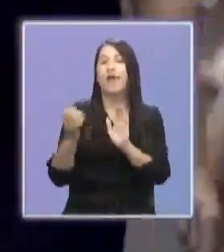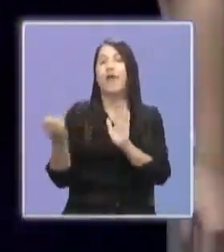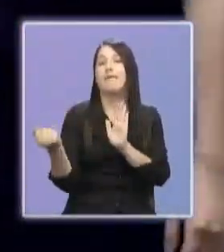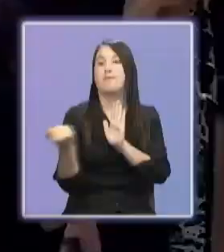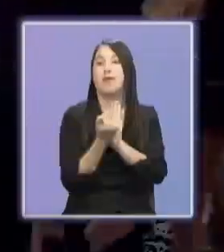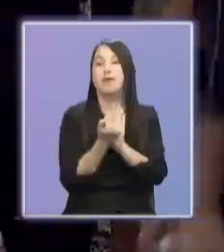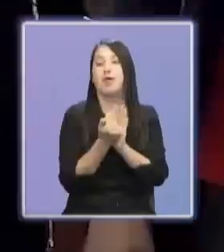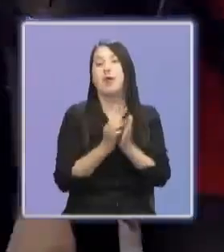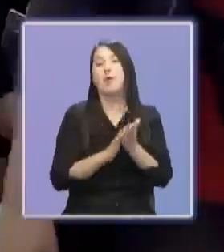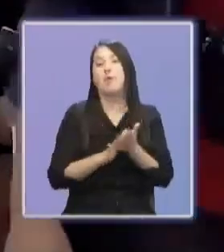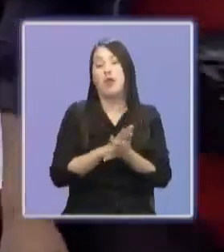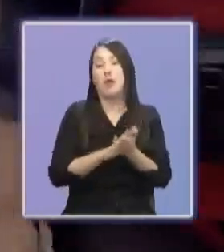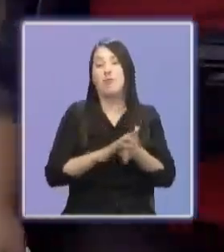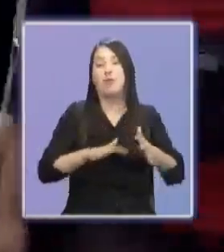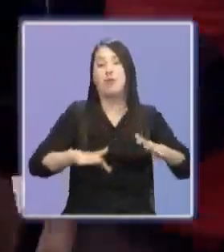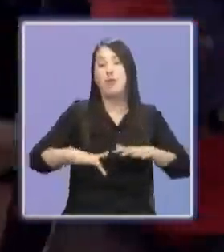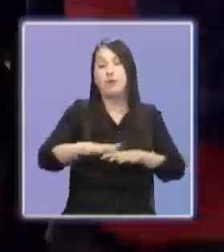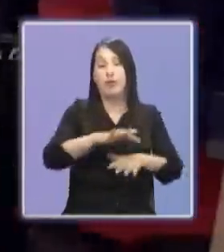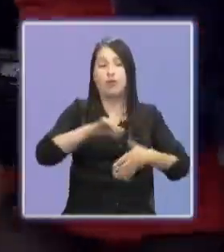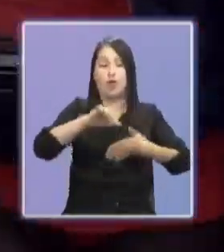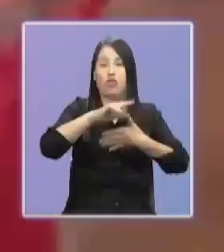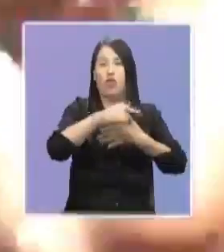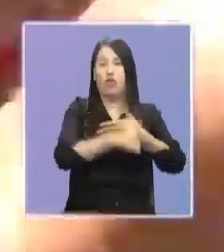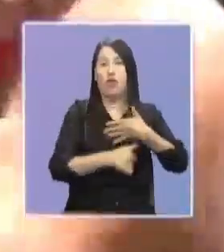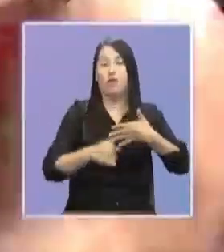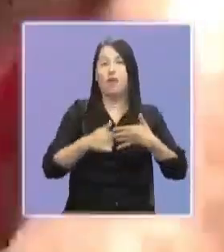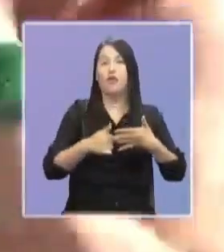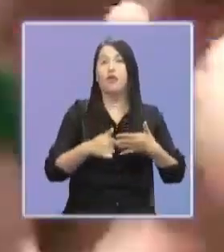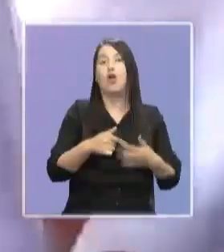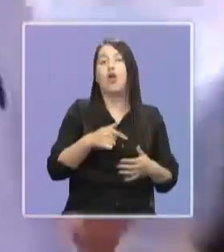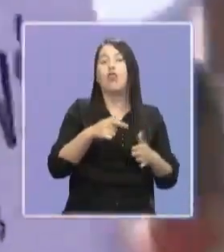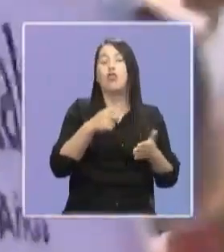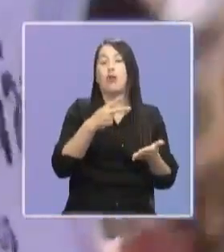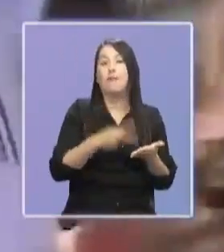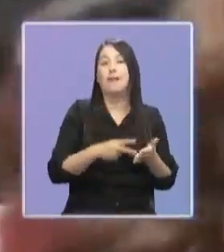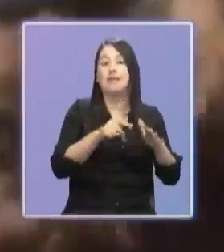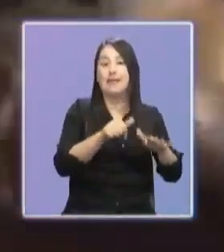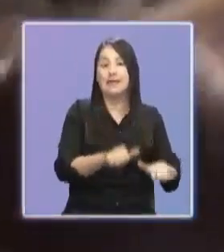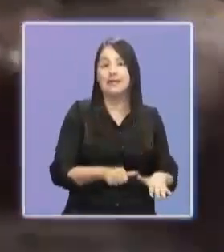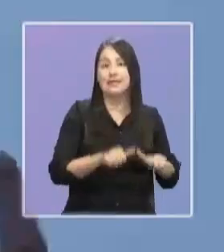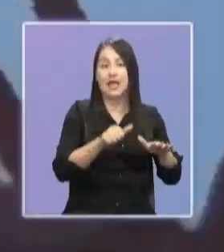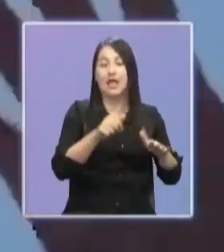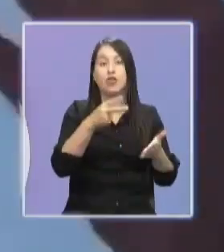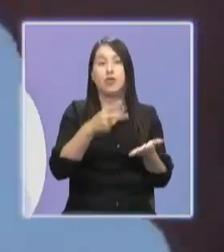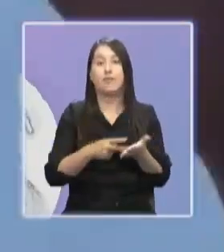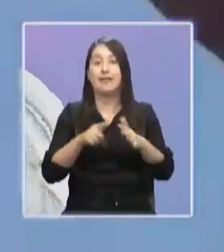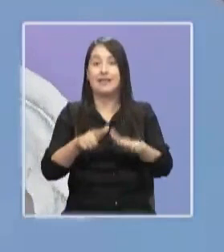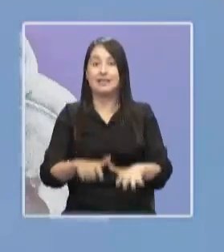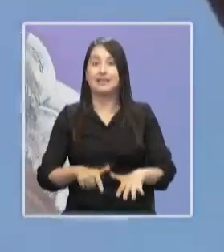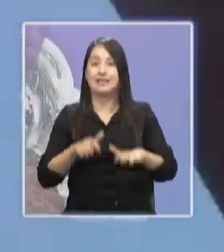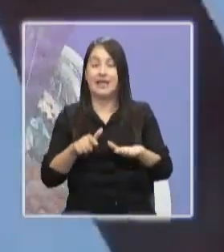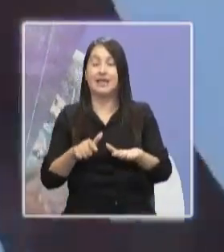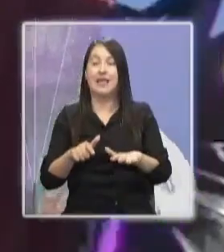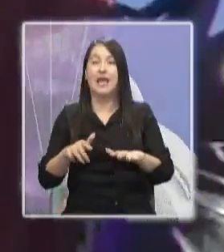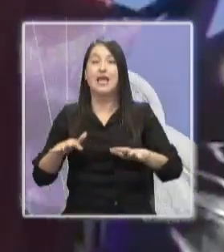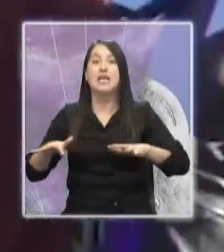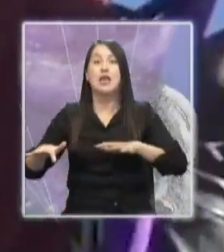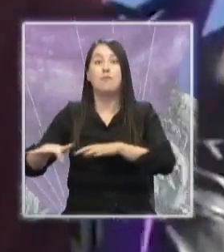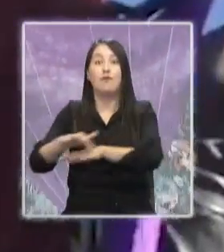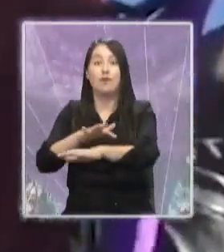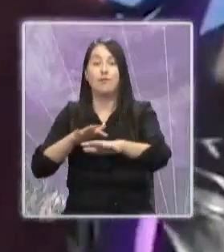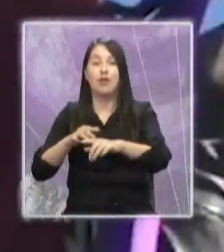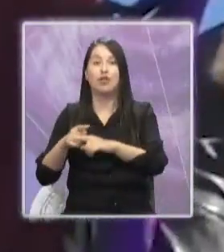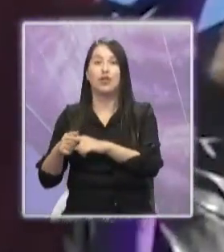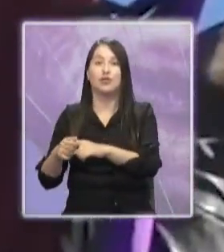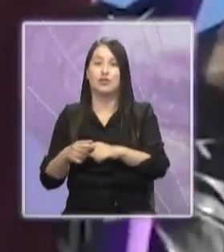movimientos latinoamericanos del 2016-17 y el gran movimiento universitario del 2018